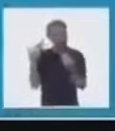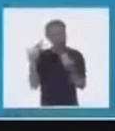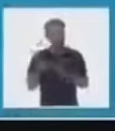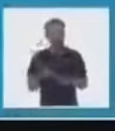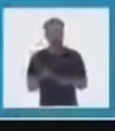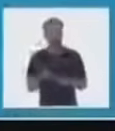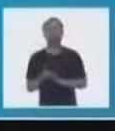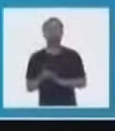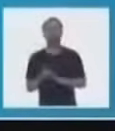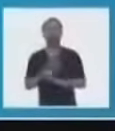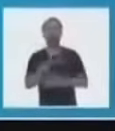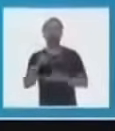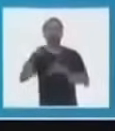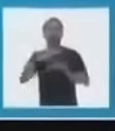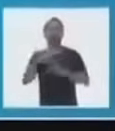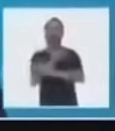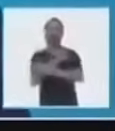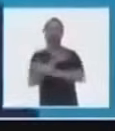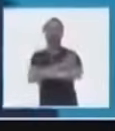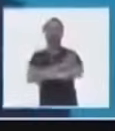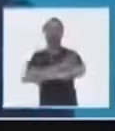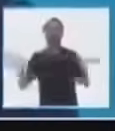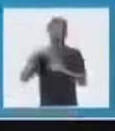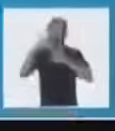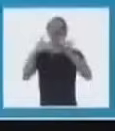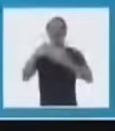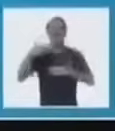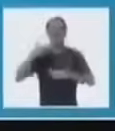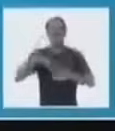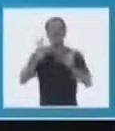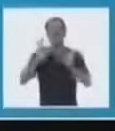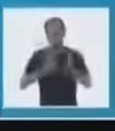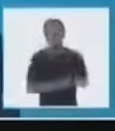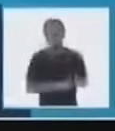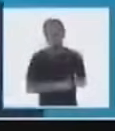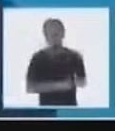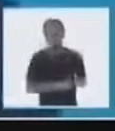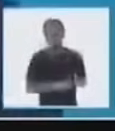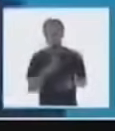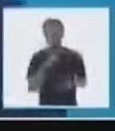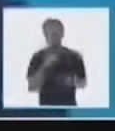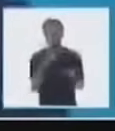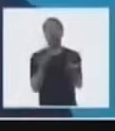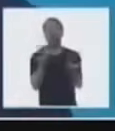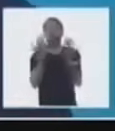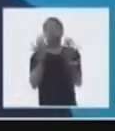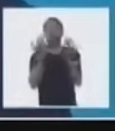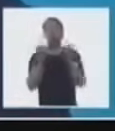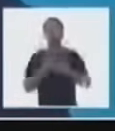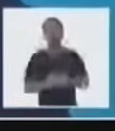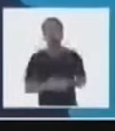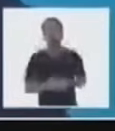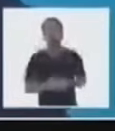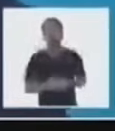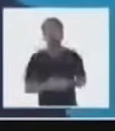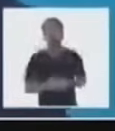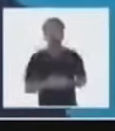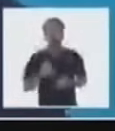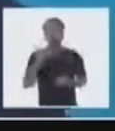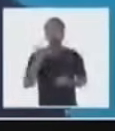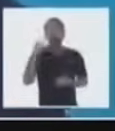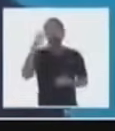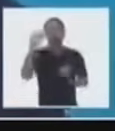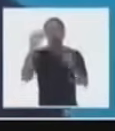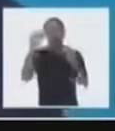posición, cómo expresar la posición, y después reuniremos la mesa del FITU. Ya creo que antes del fin de semana vamos a hacer una primera discusión en la mesa del